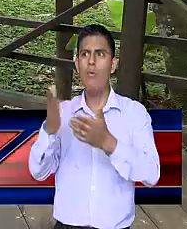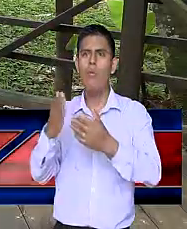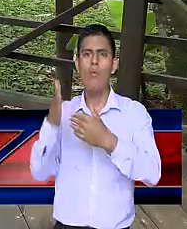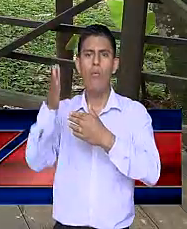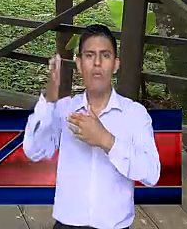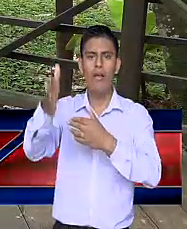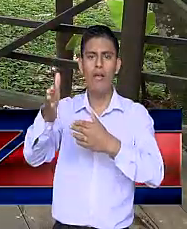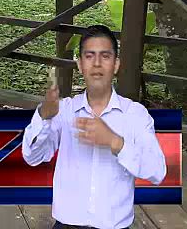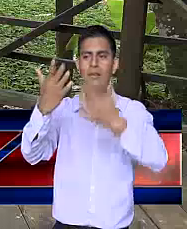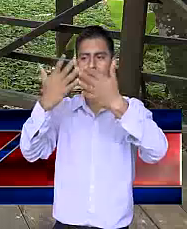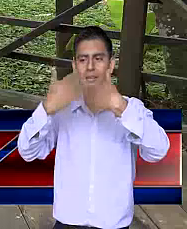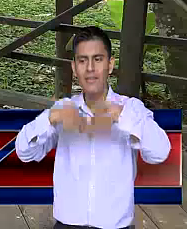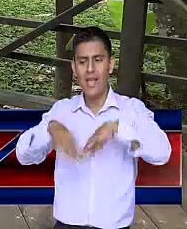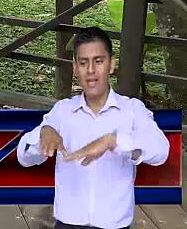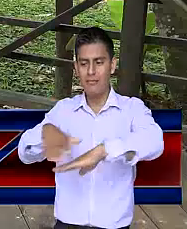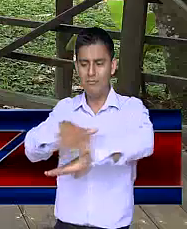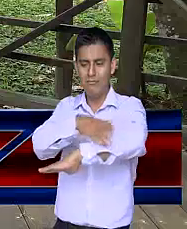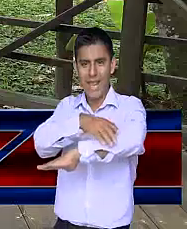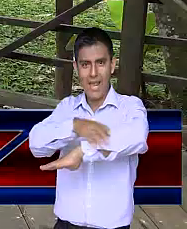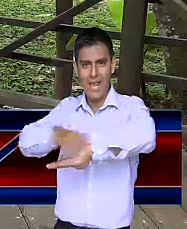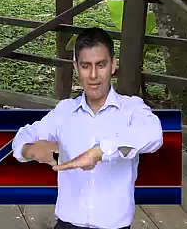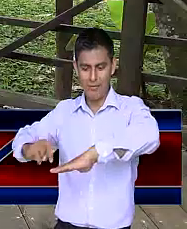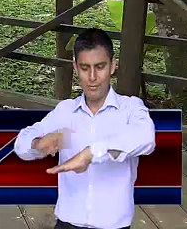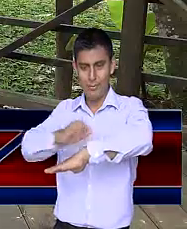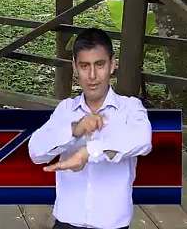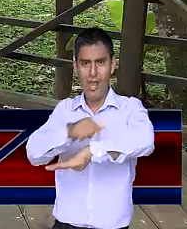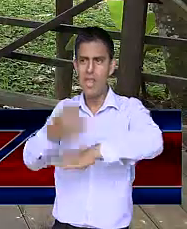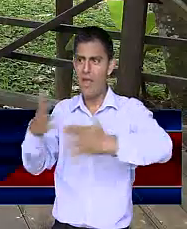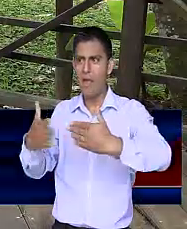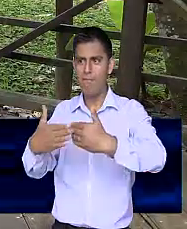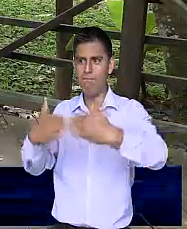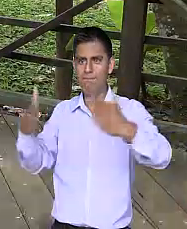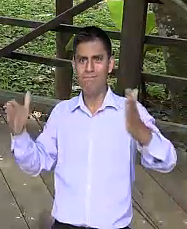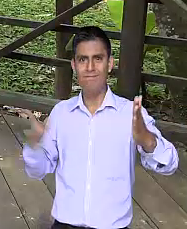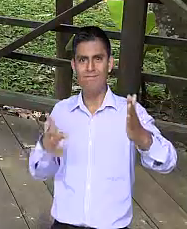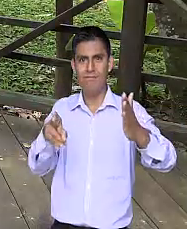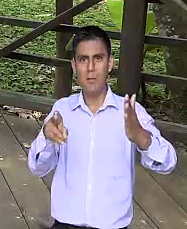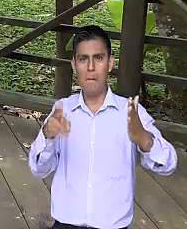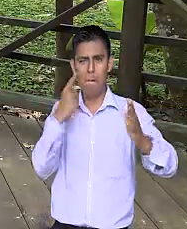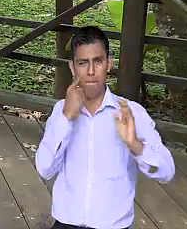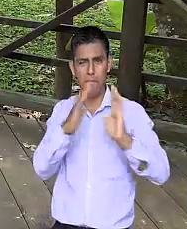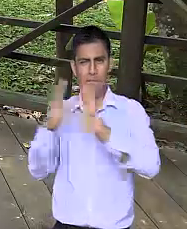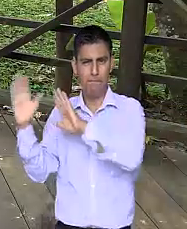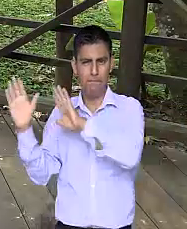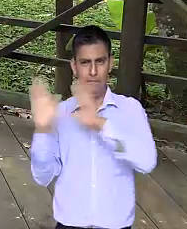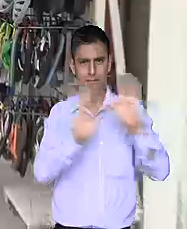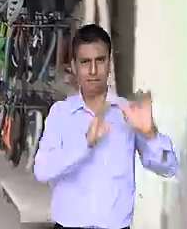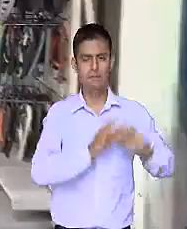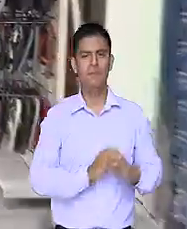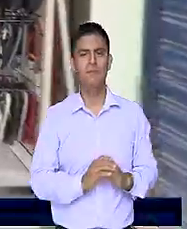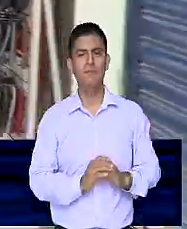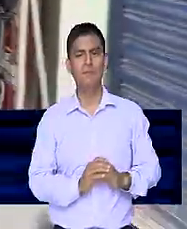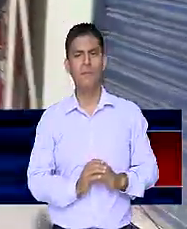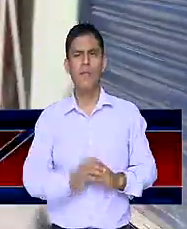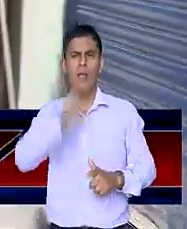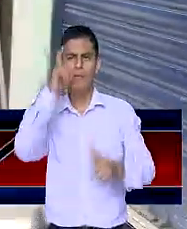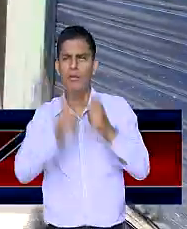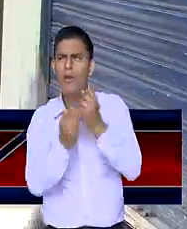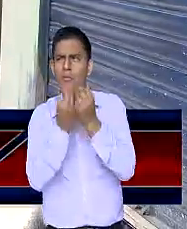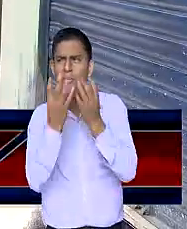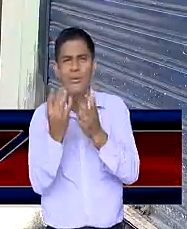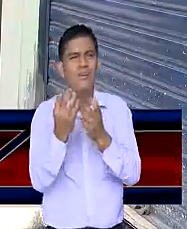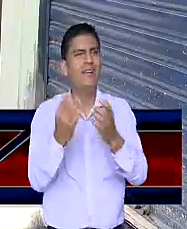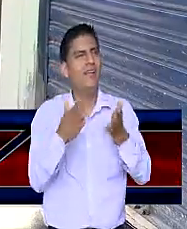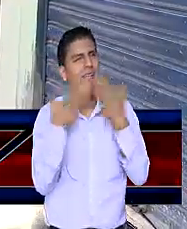entregó la primera etapa de la construcción de aceras y bordillos. Aquí el detalle de la información. En un ambiente de cordialidad